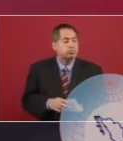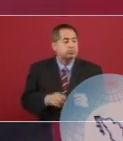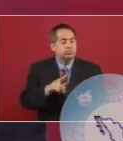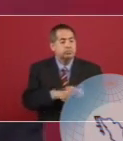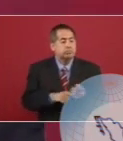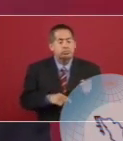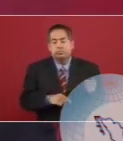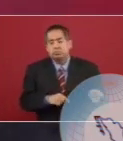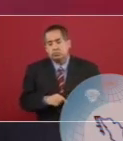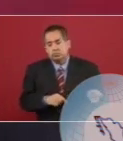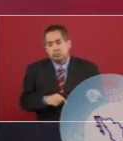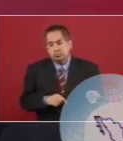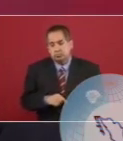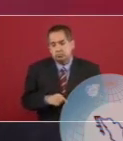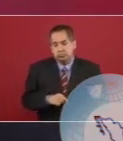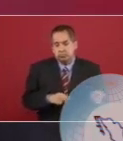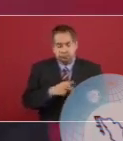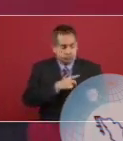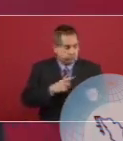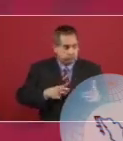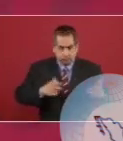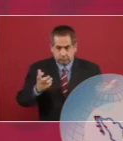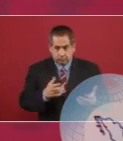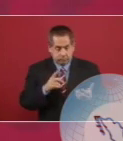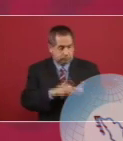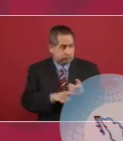ahí se tiene que llevar a cabo